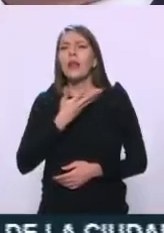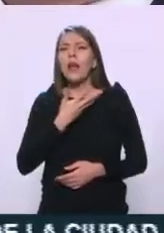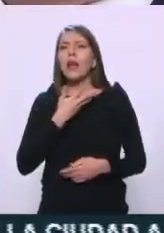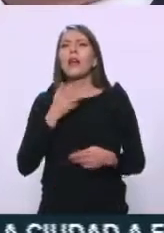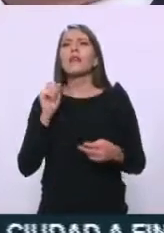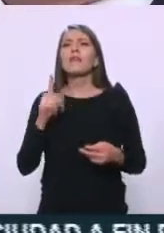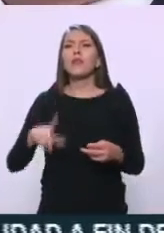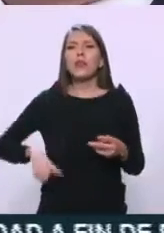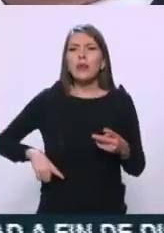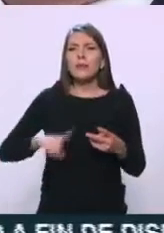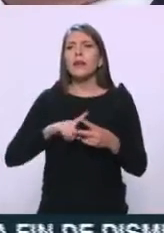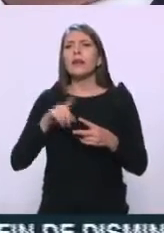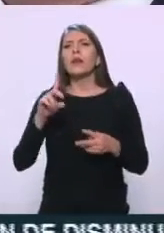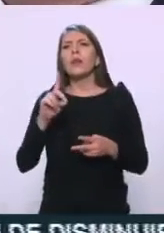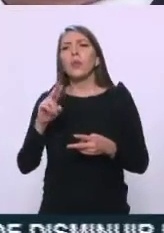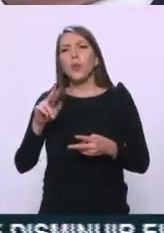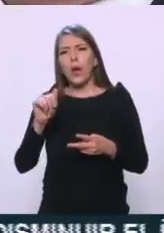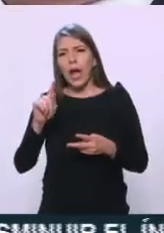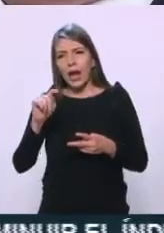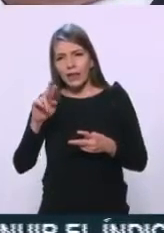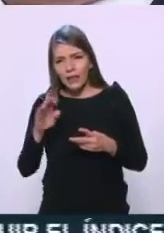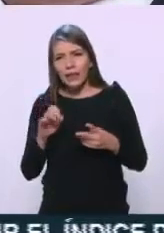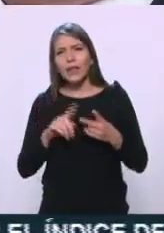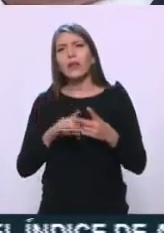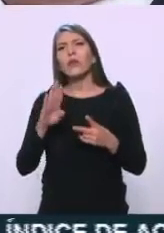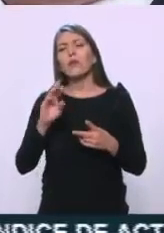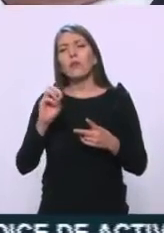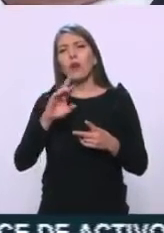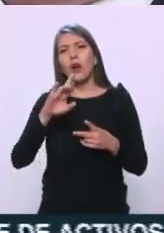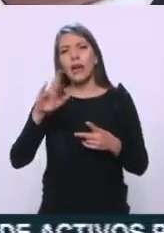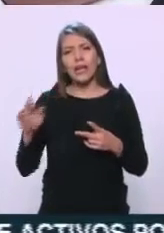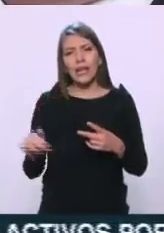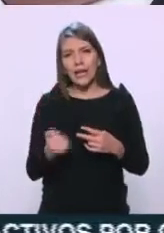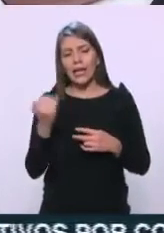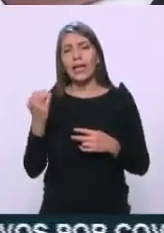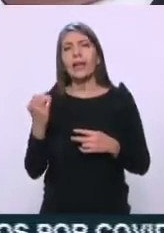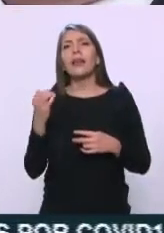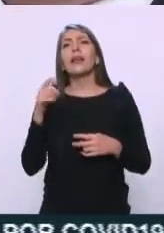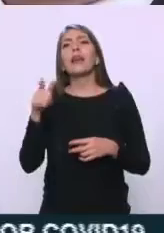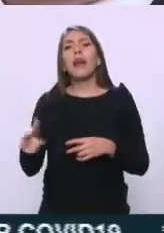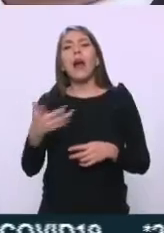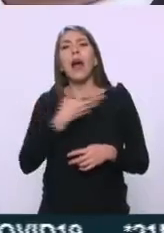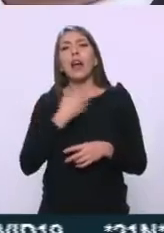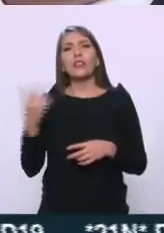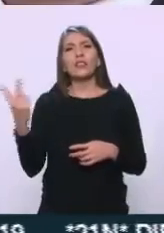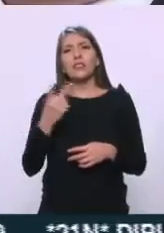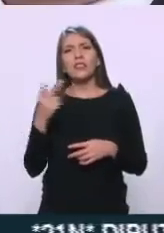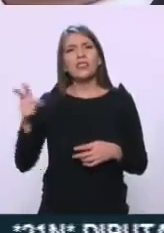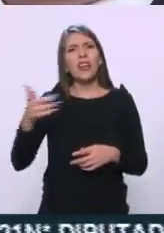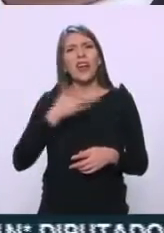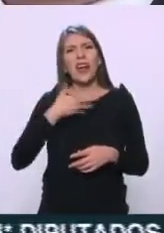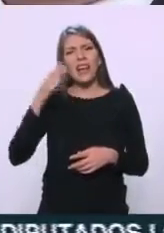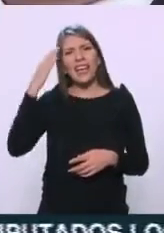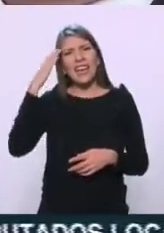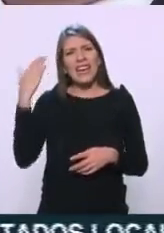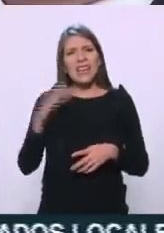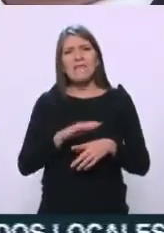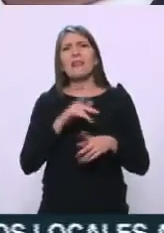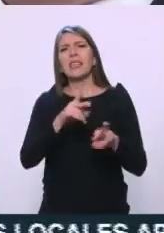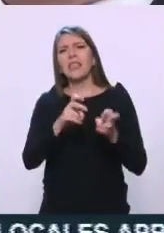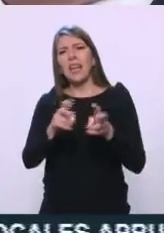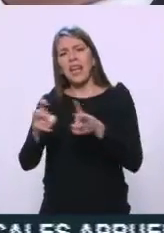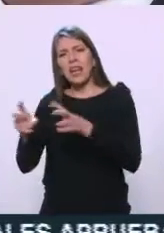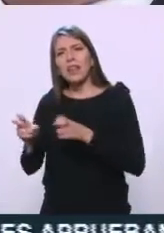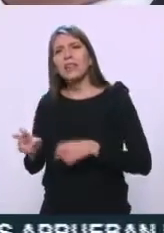los Duarte, los Borge, una verdadera galería de quienes hoy podemos considerar criminales que delinquieron bajo